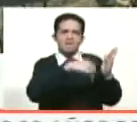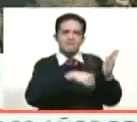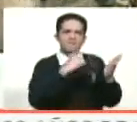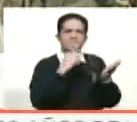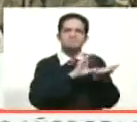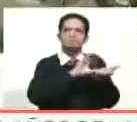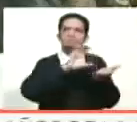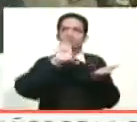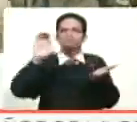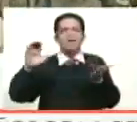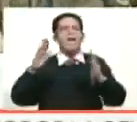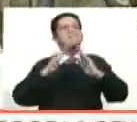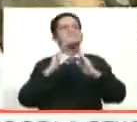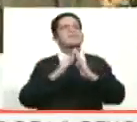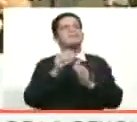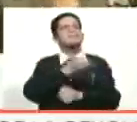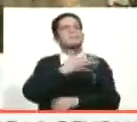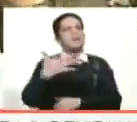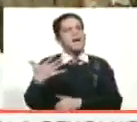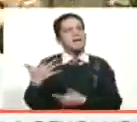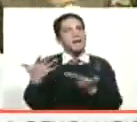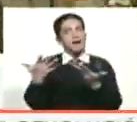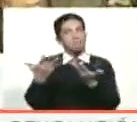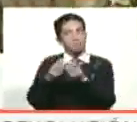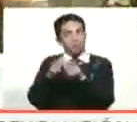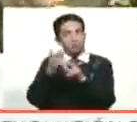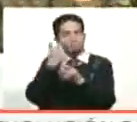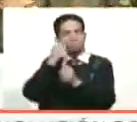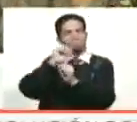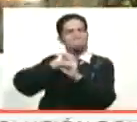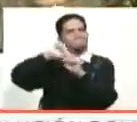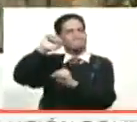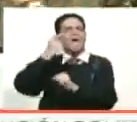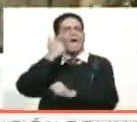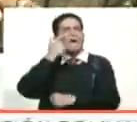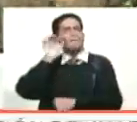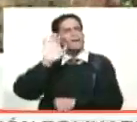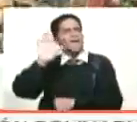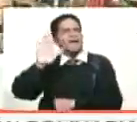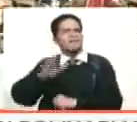en la Casa Blanca junto al pueblo de Estados Unidos, rechazando las amenazas.